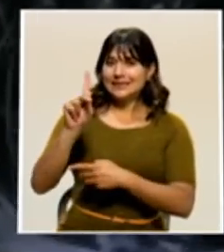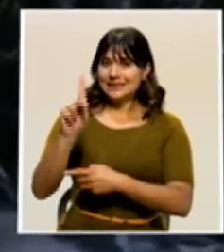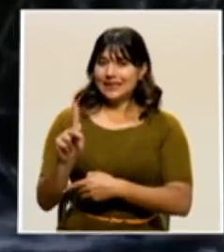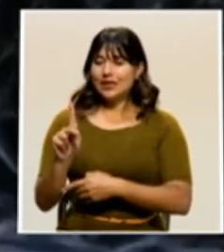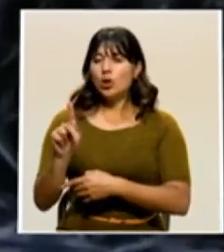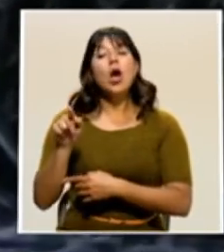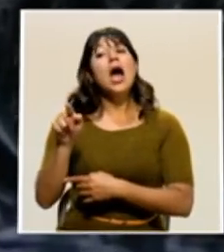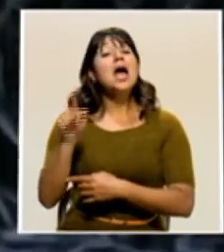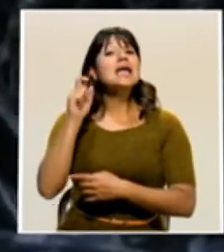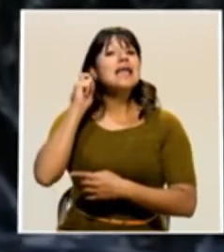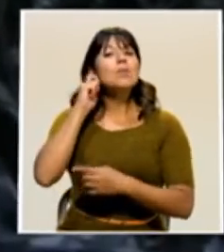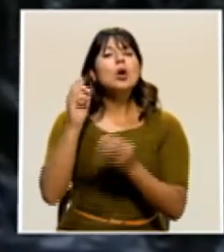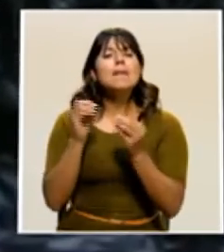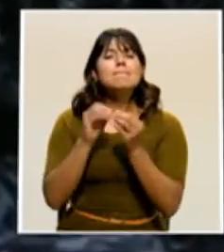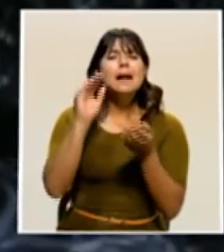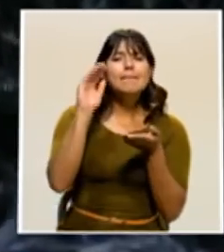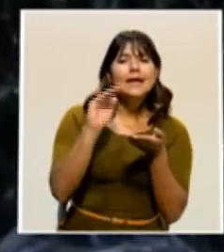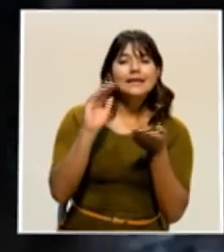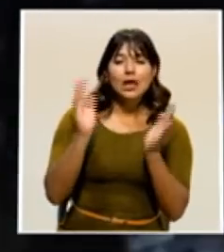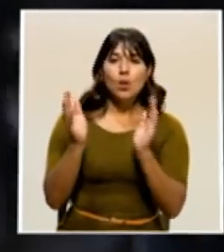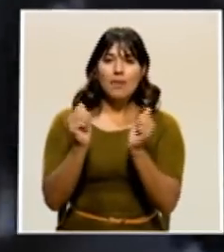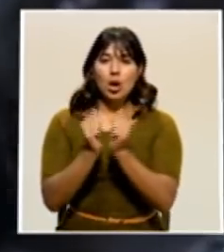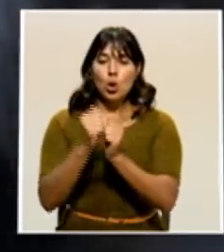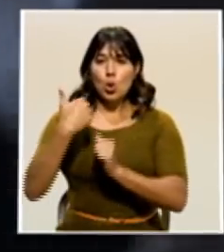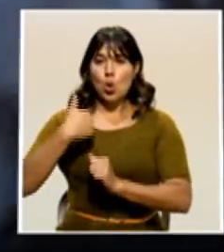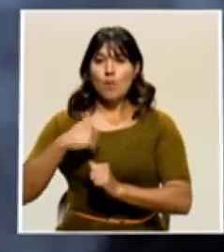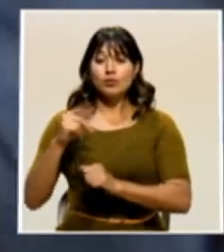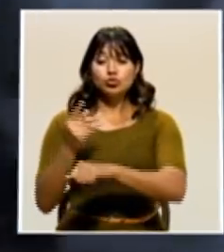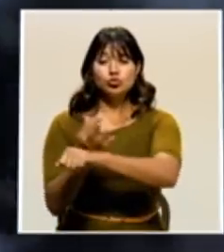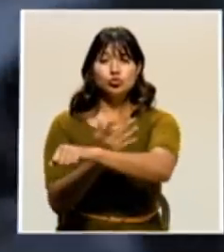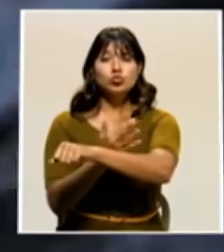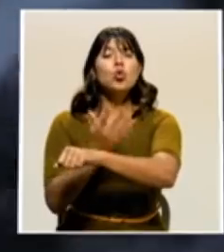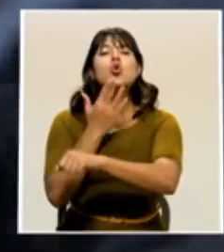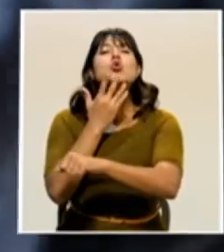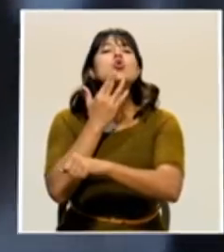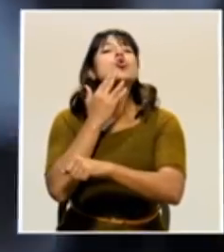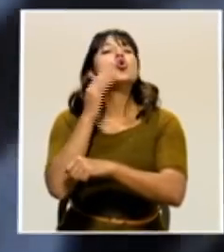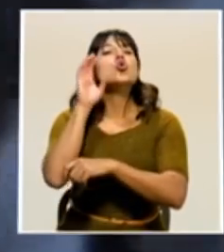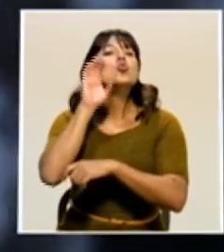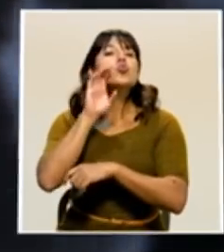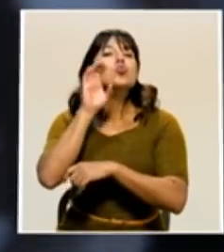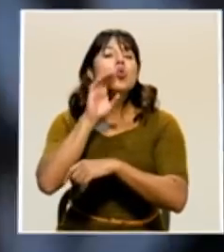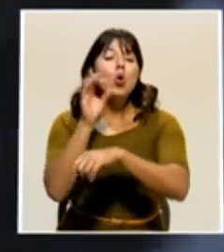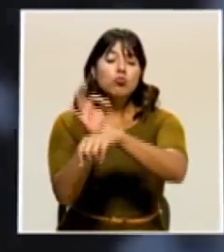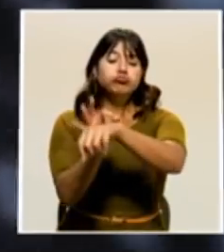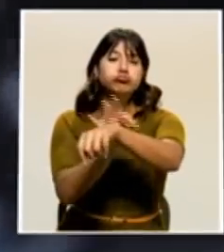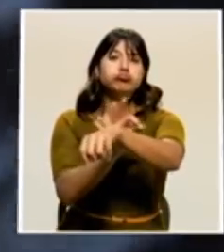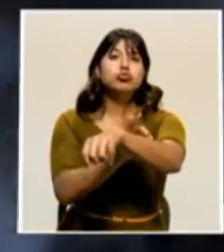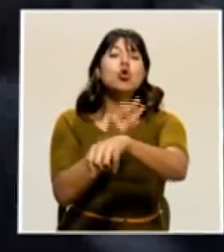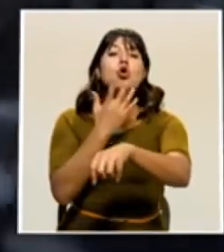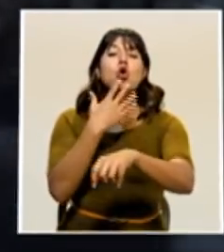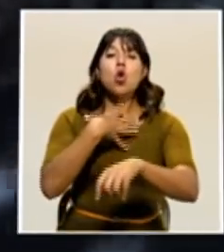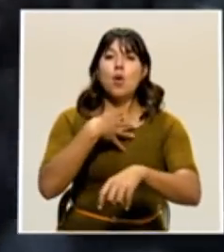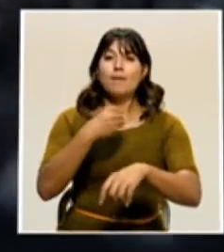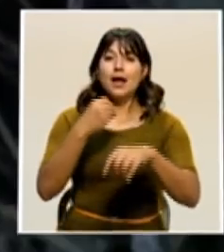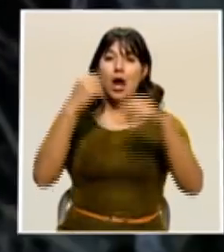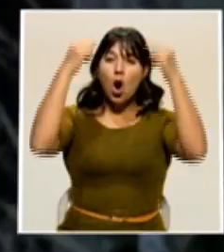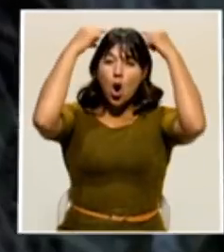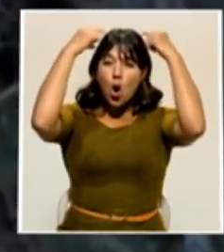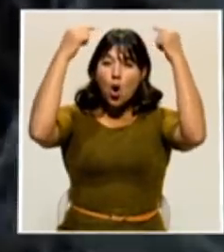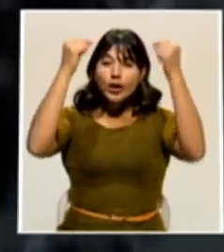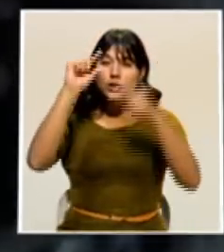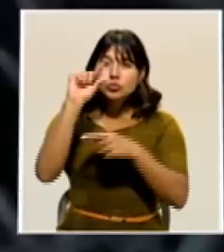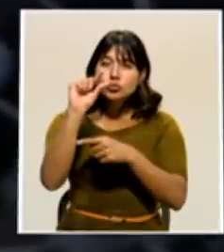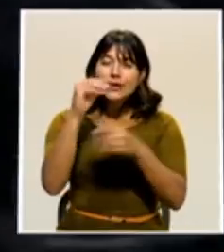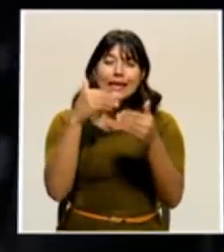La hembra es más pequeña que el macho. Su pelaje es de color castaño con manchas blancas. Sus orejas son pequeñas y